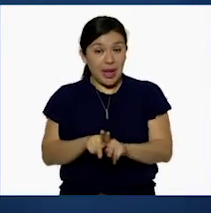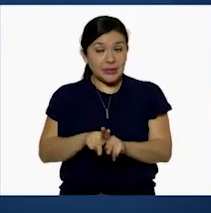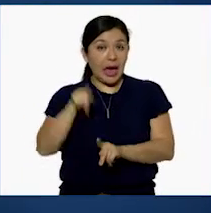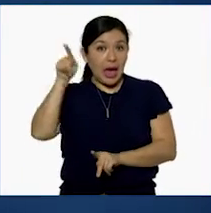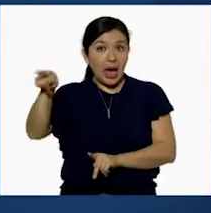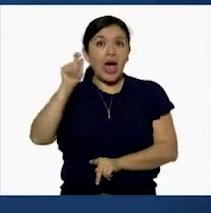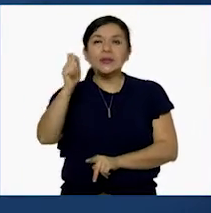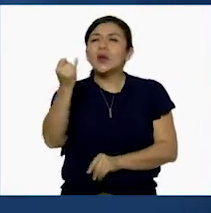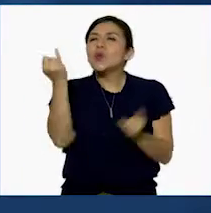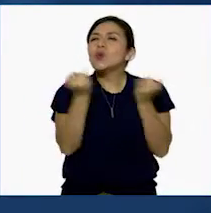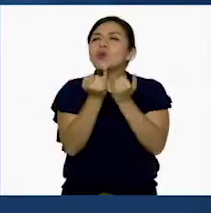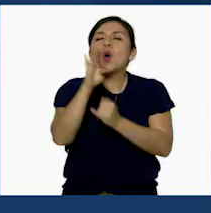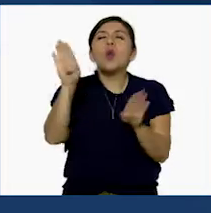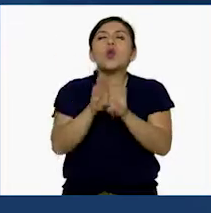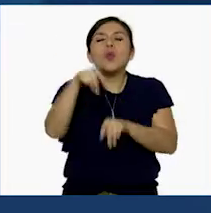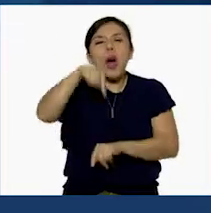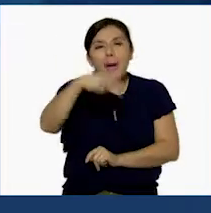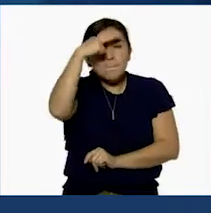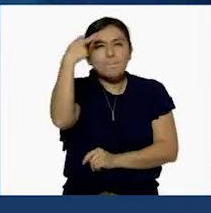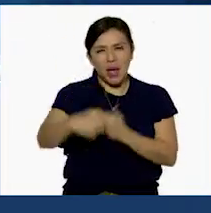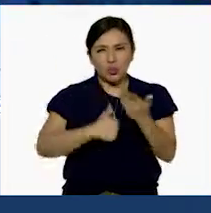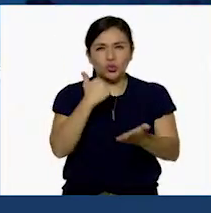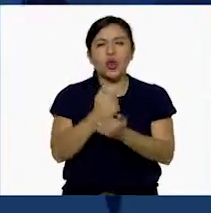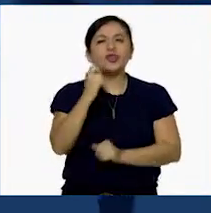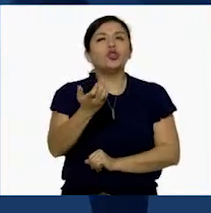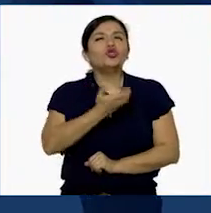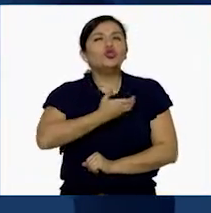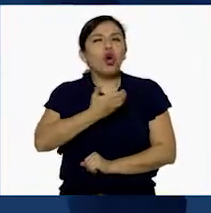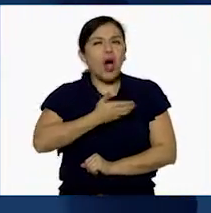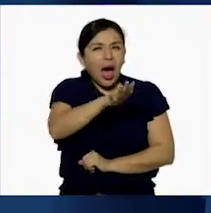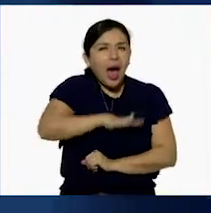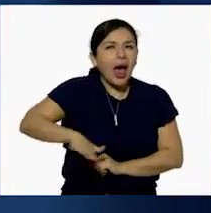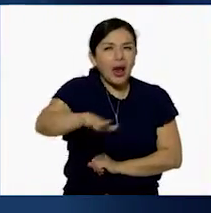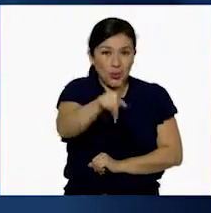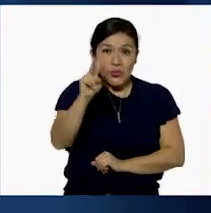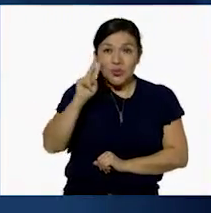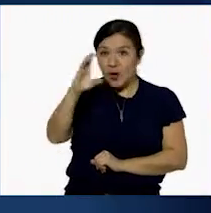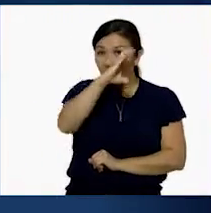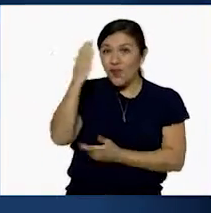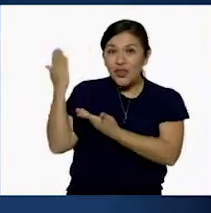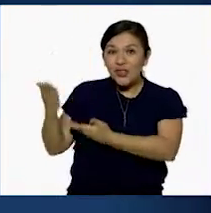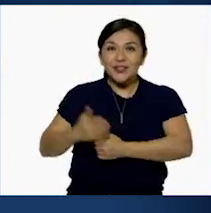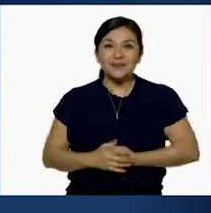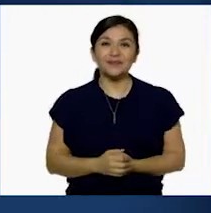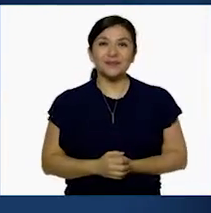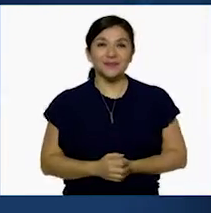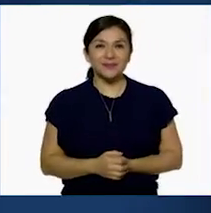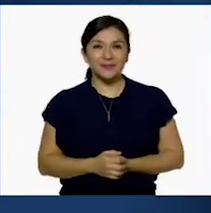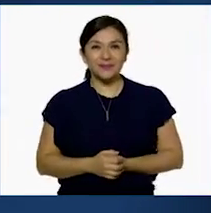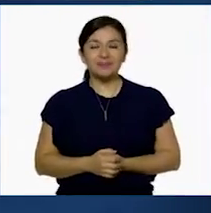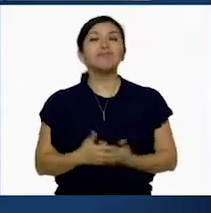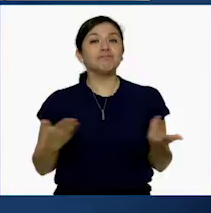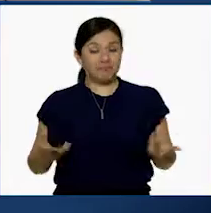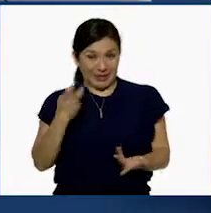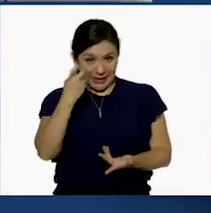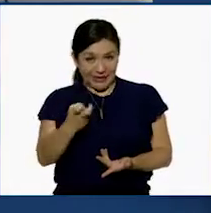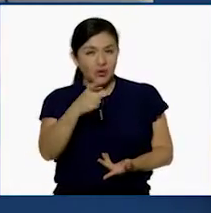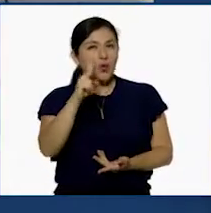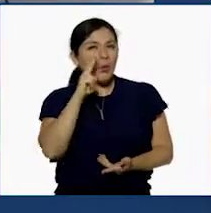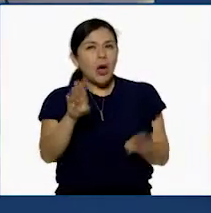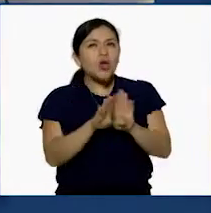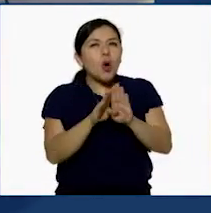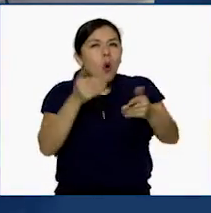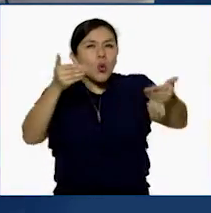es similar a la del Zócalo de la Ciudad de México, el cual están viendo ahora mismo en su pantalla. Qué bueno que realizas